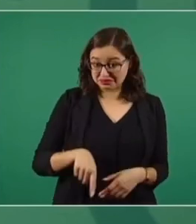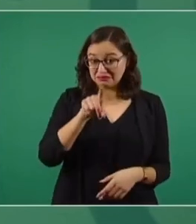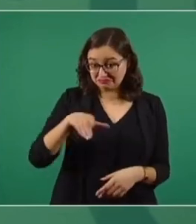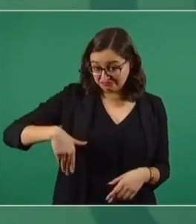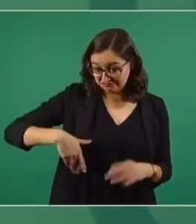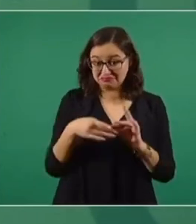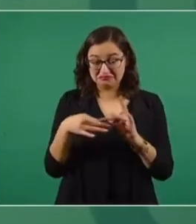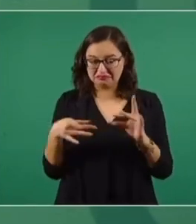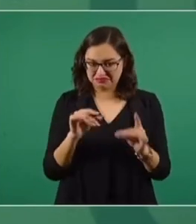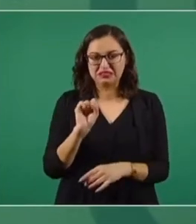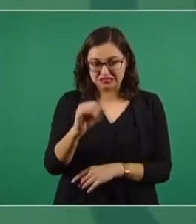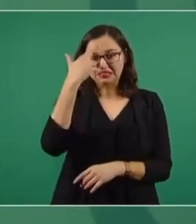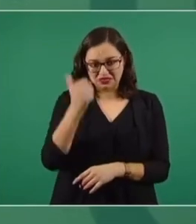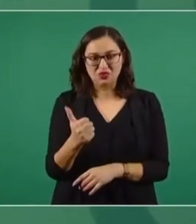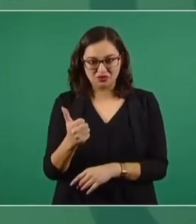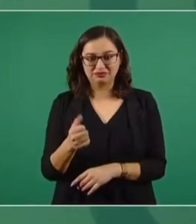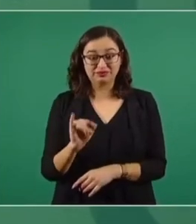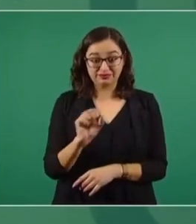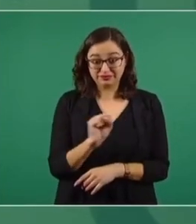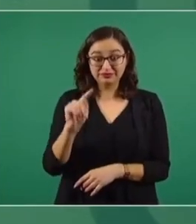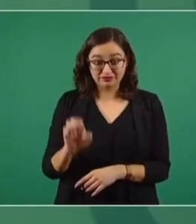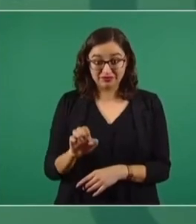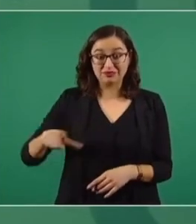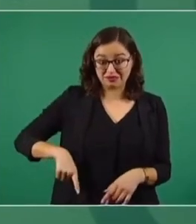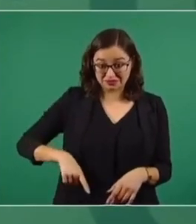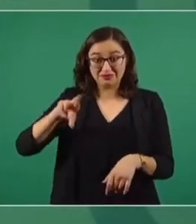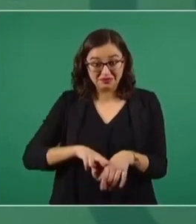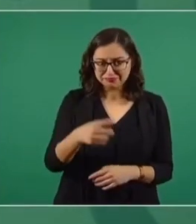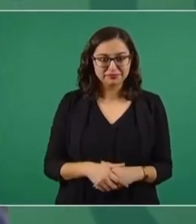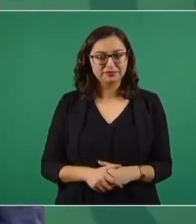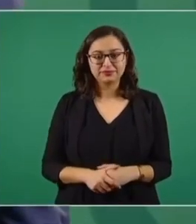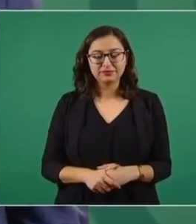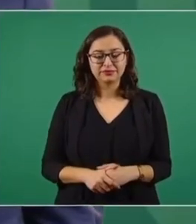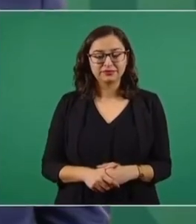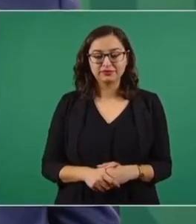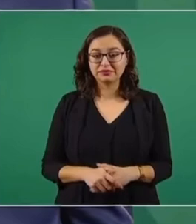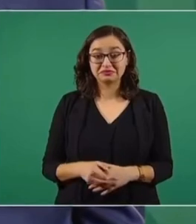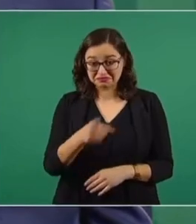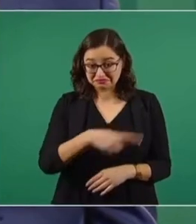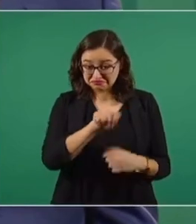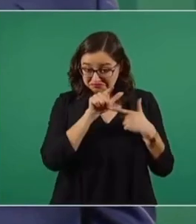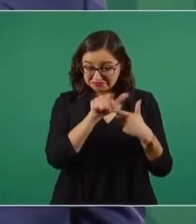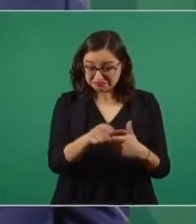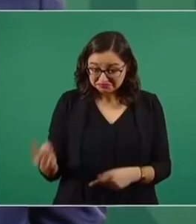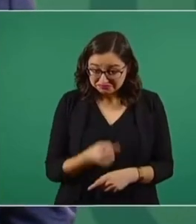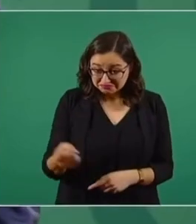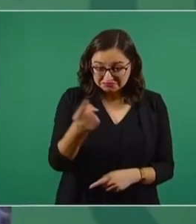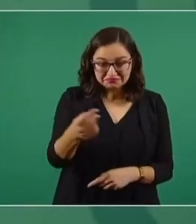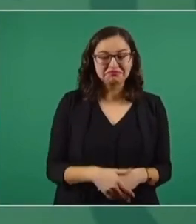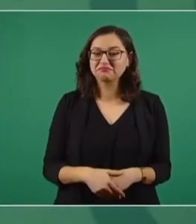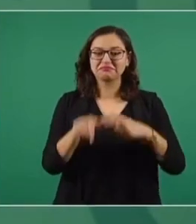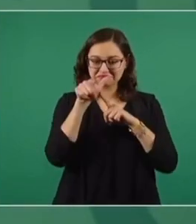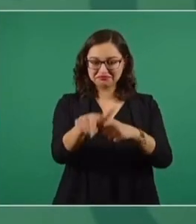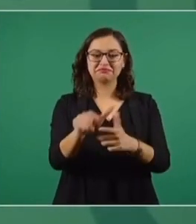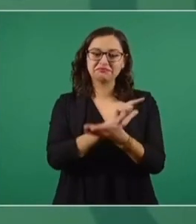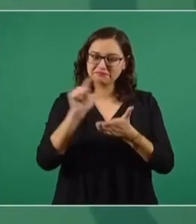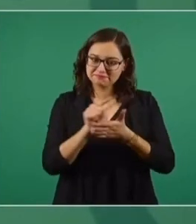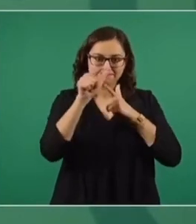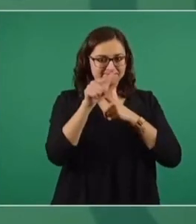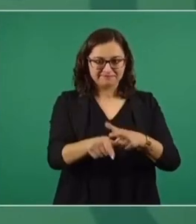acerca de los intereses adentro del gobierno, pero no todo, pero no van a estar eternamente porque la limpieza continúa